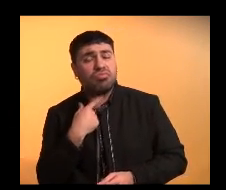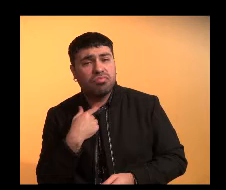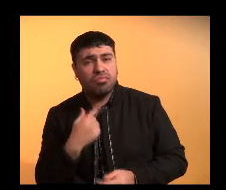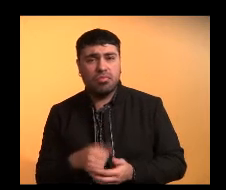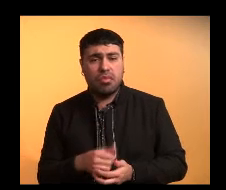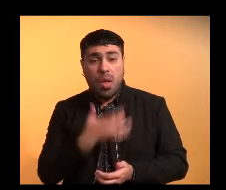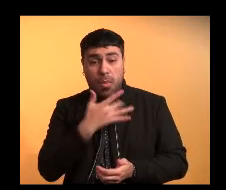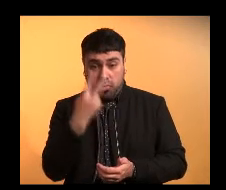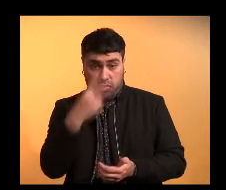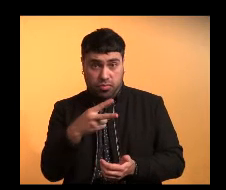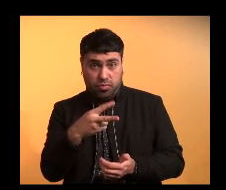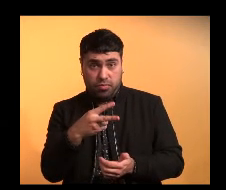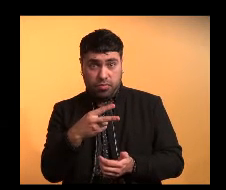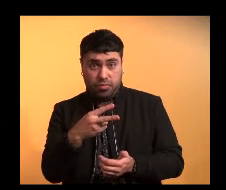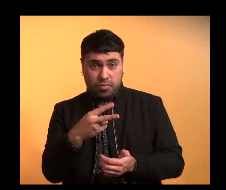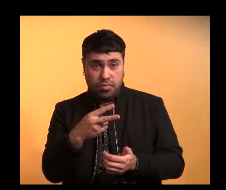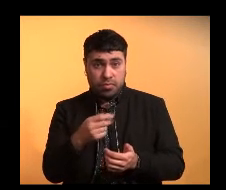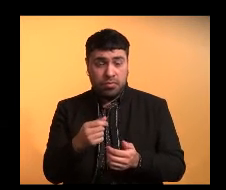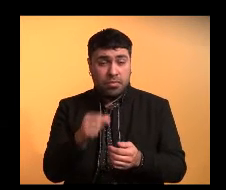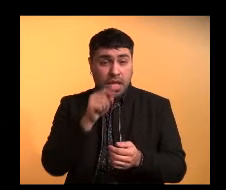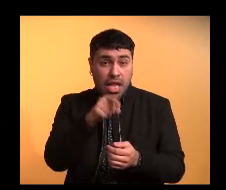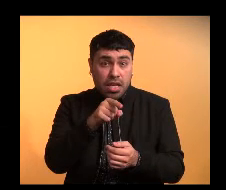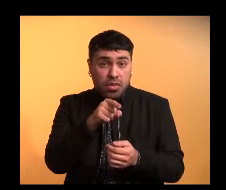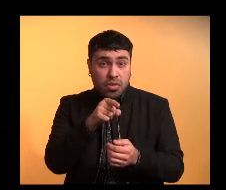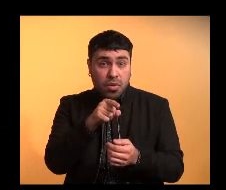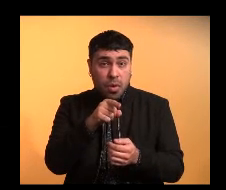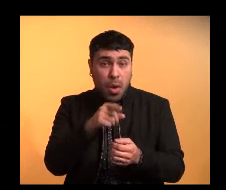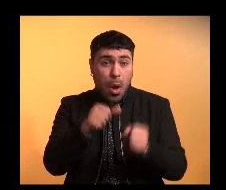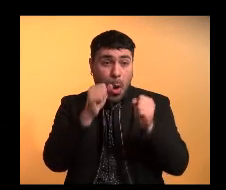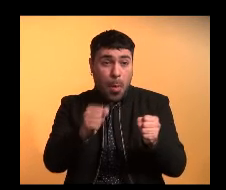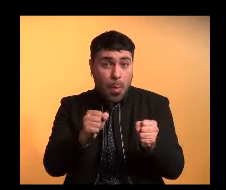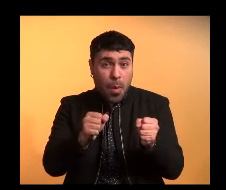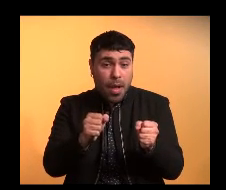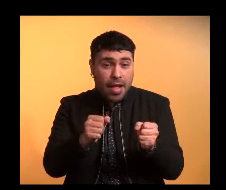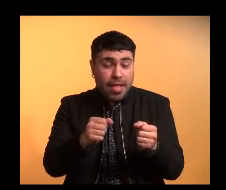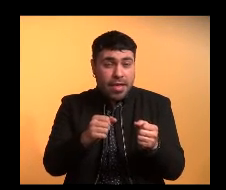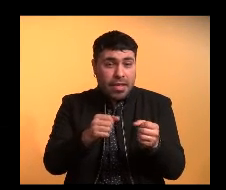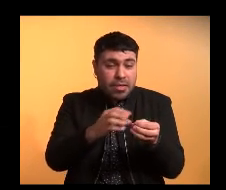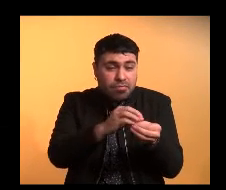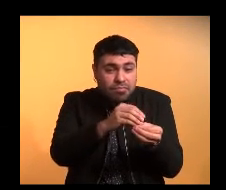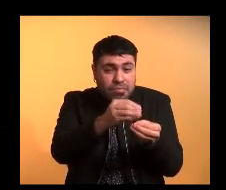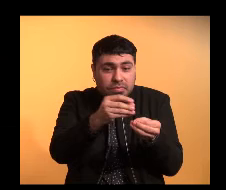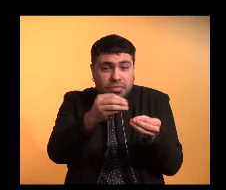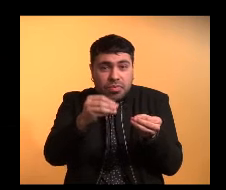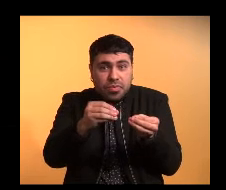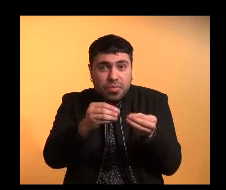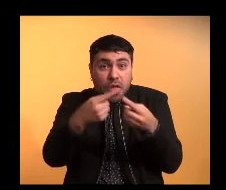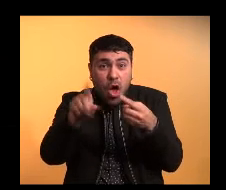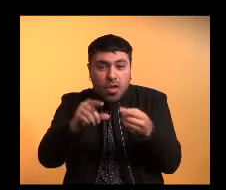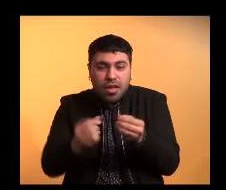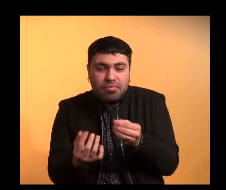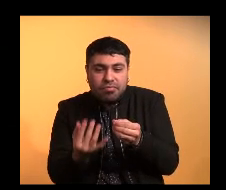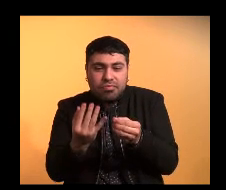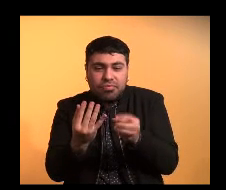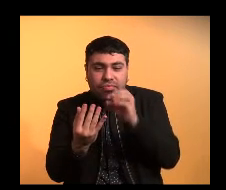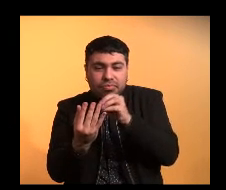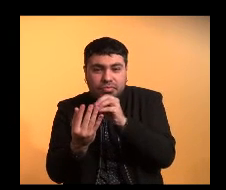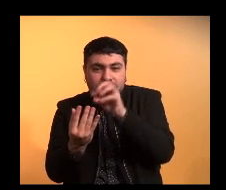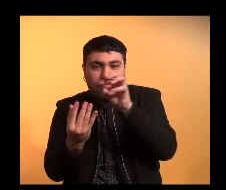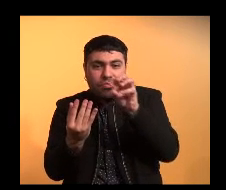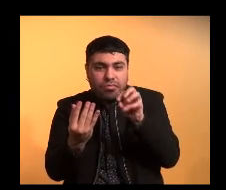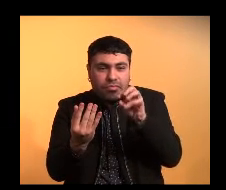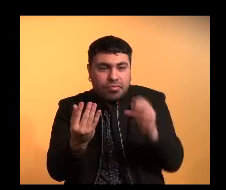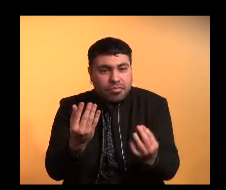ahí lo que estamos viendo son estructuras reproductivas y esta alga es lo que nosotros denominamos algas monoicas, quiere decir que la misma